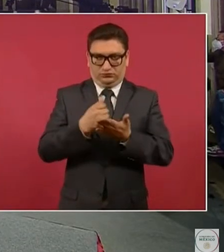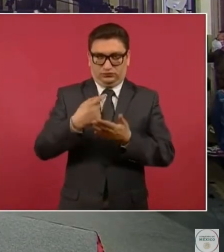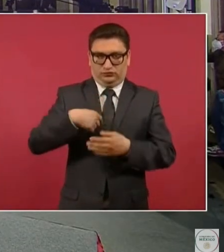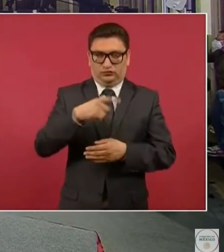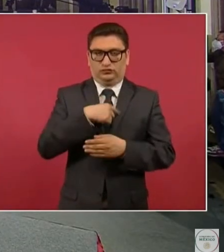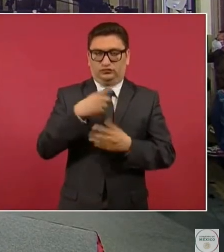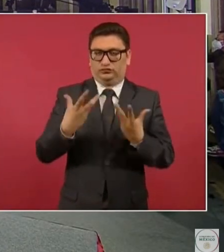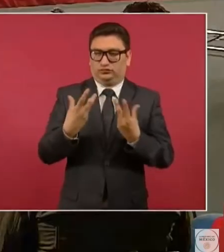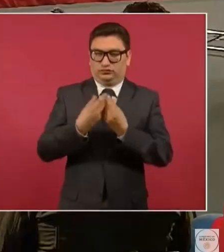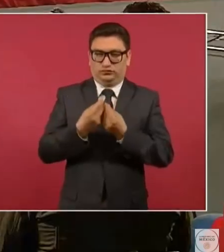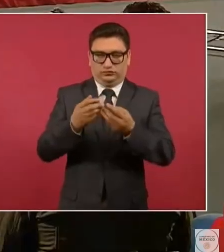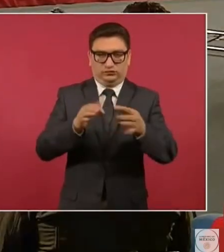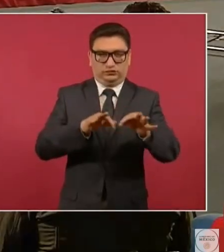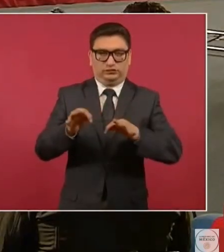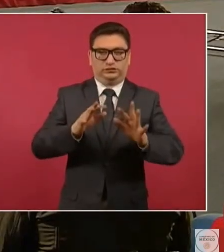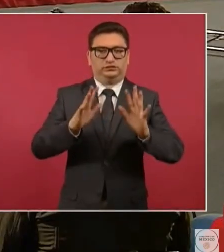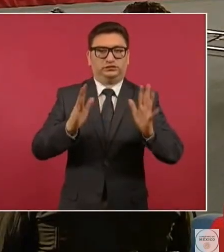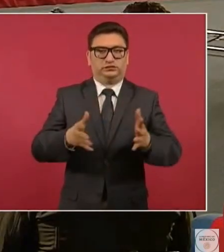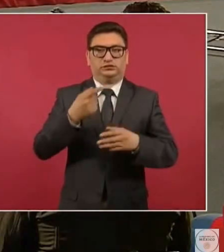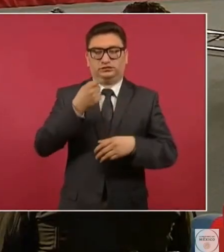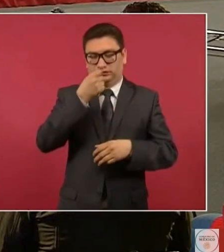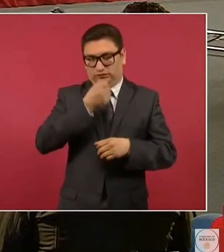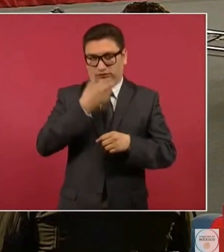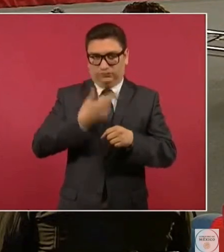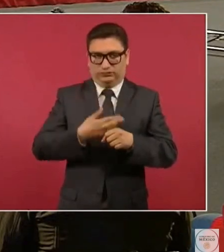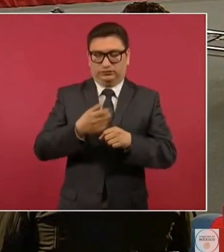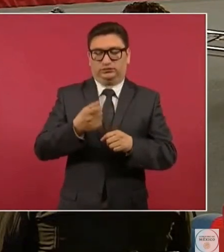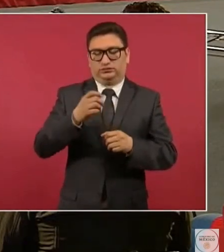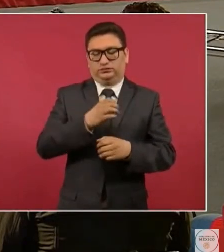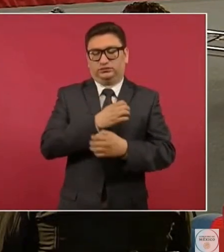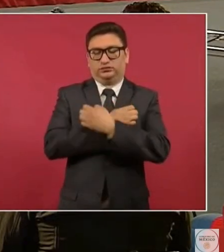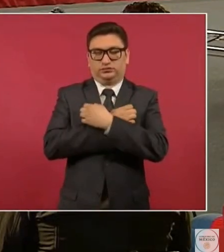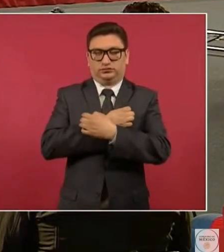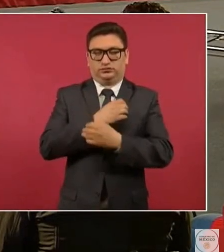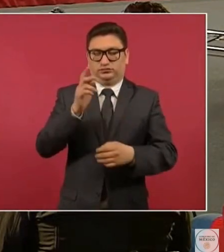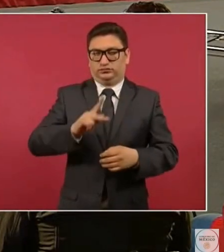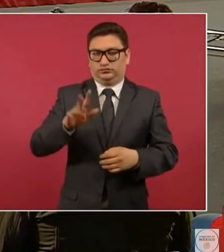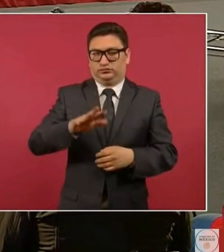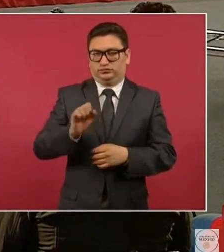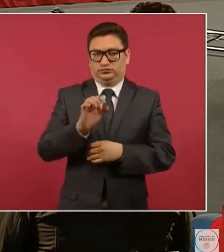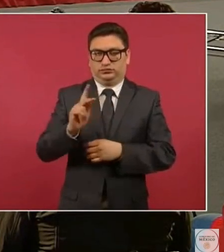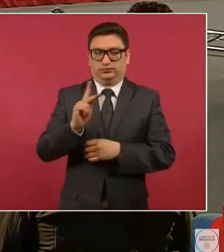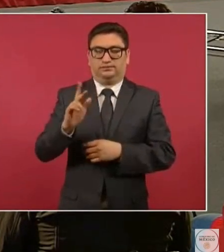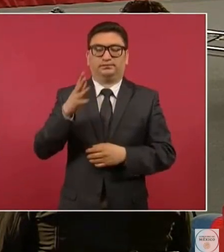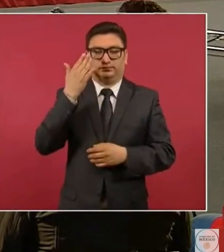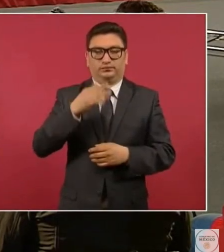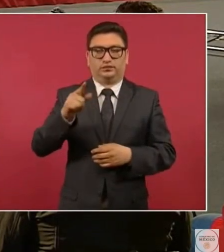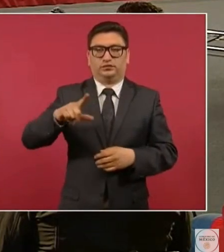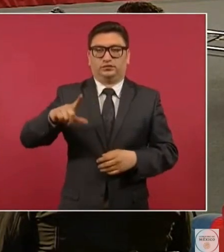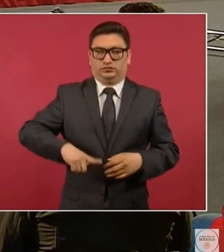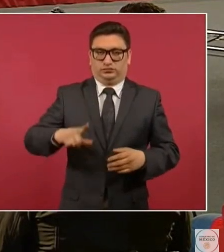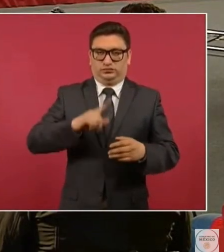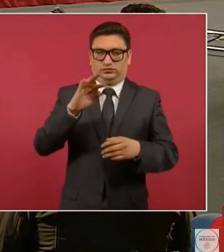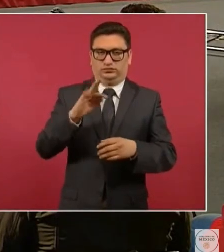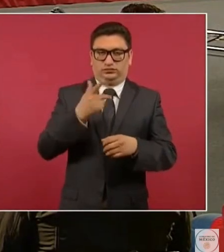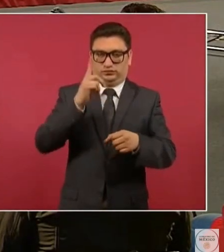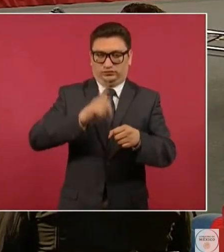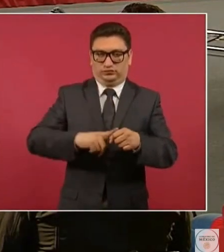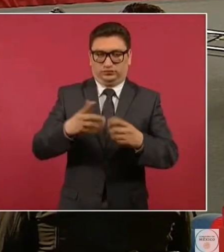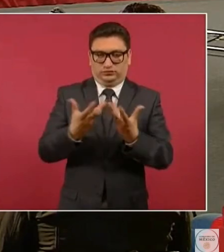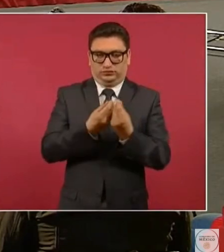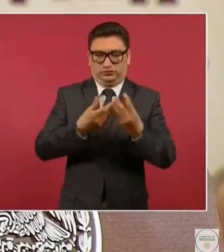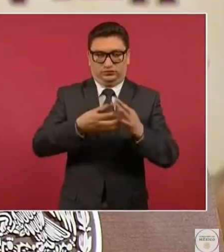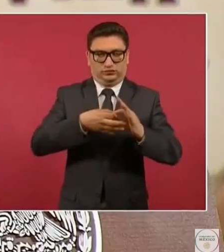estado colaborando ya con la Secretaría de Educación Pública y el gobierno federal trabaja al